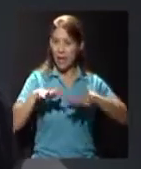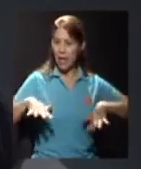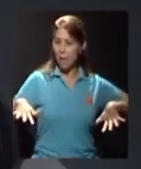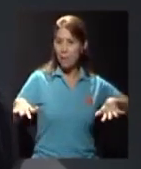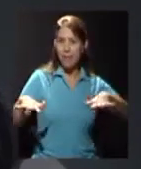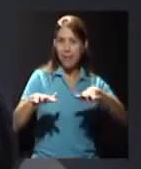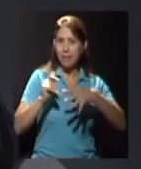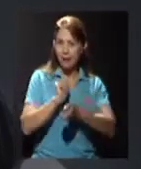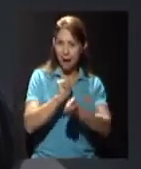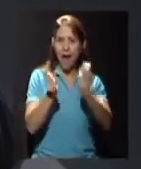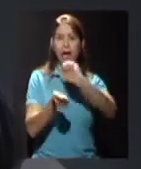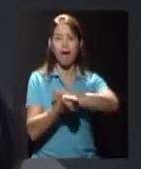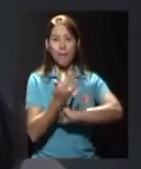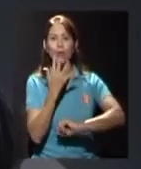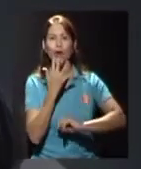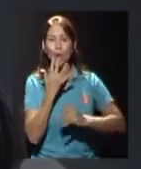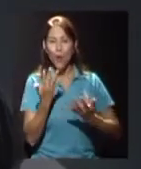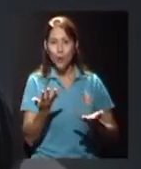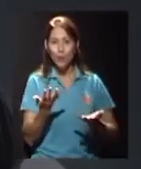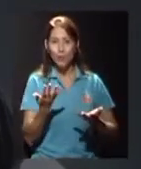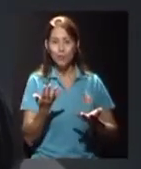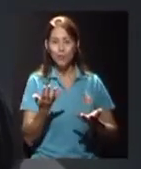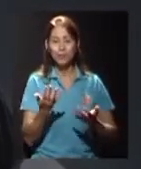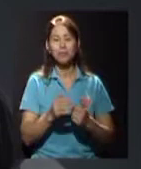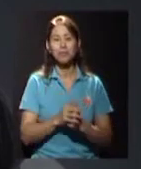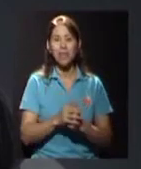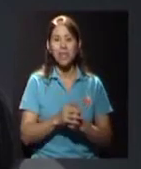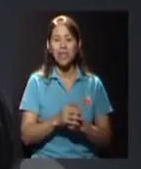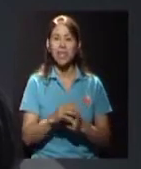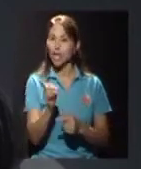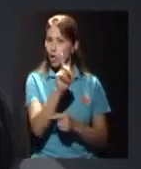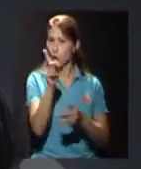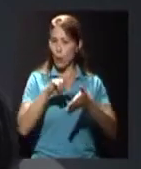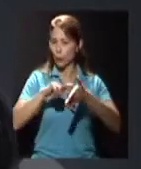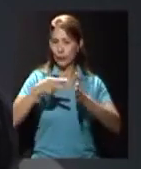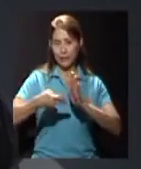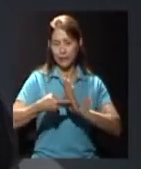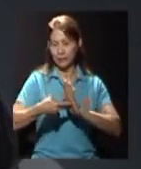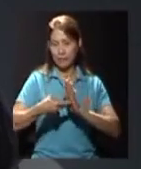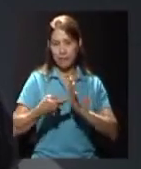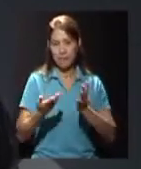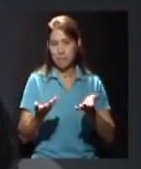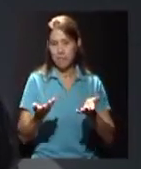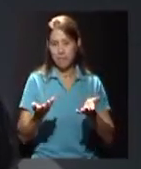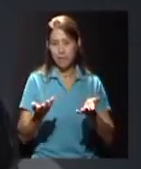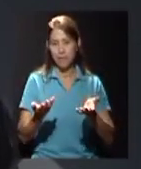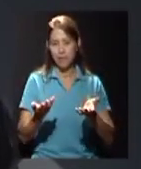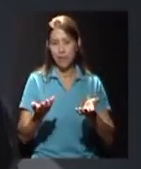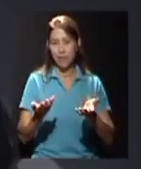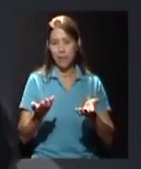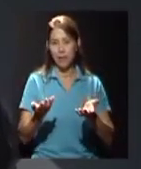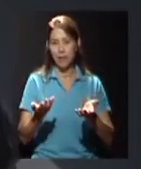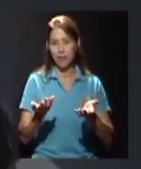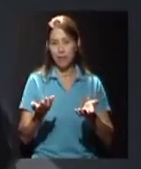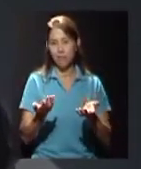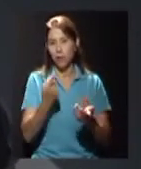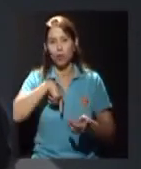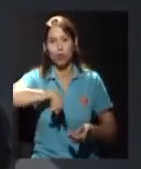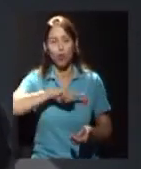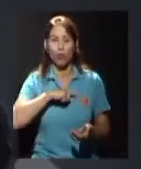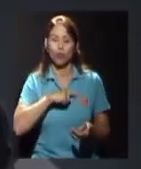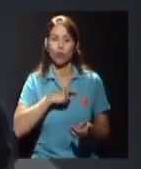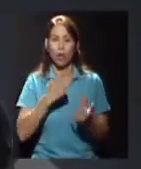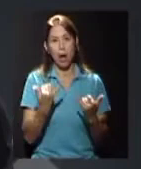cambiado de color y no es por qué tengamos de